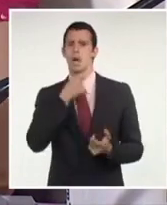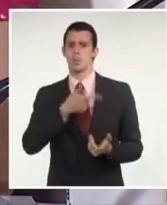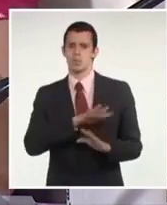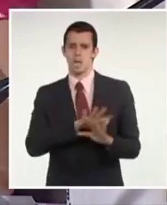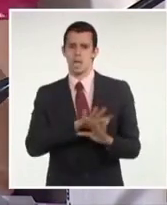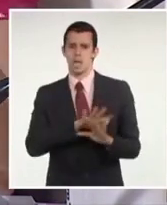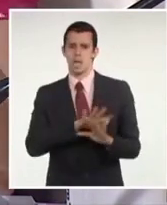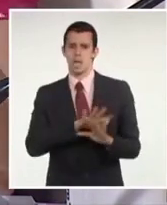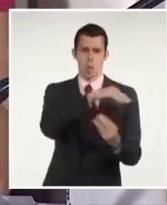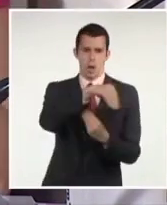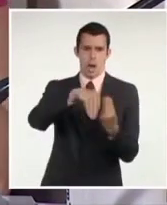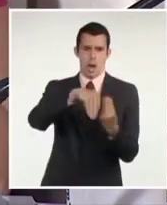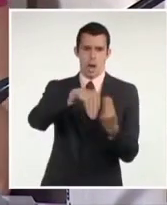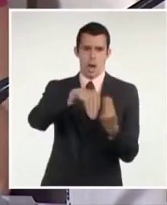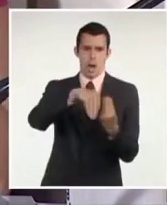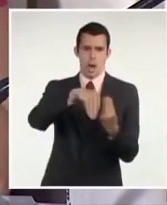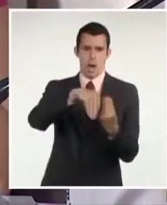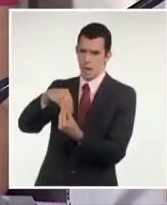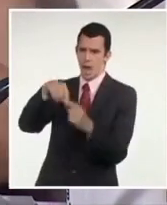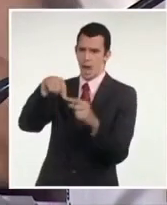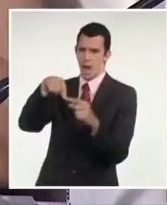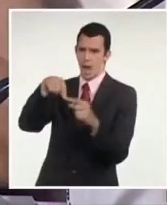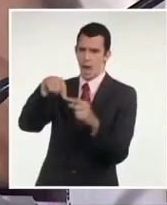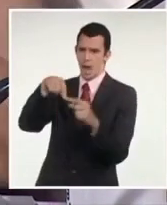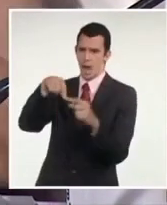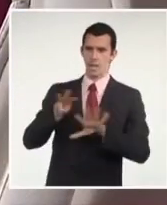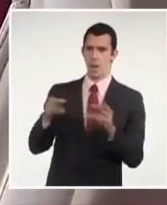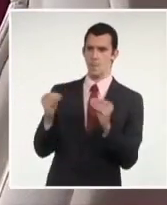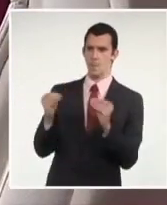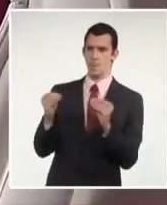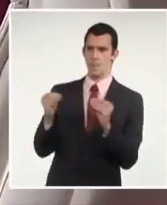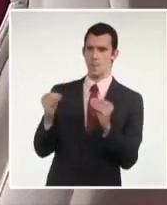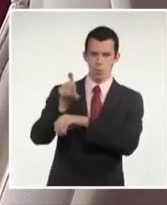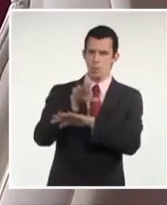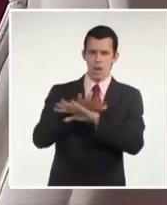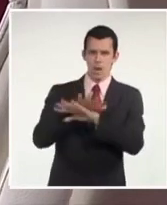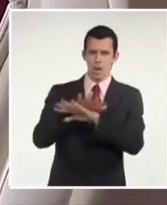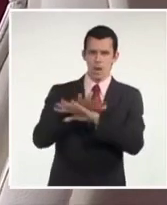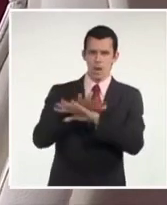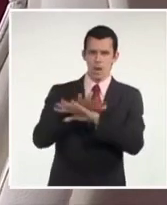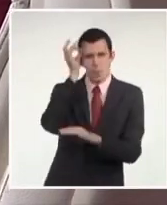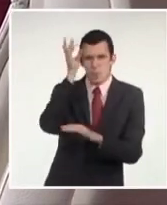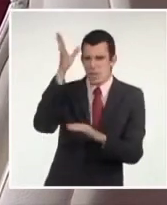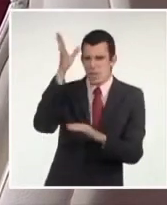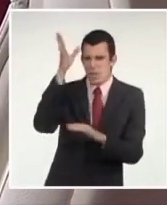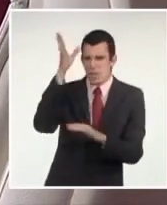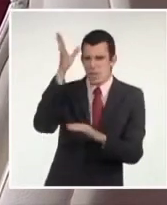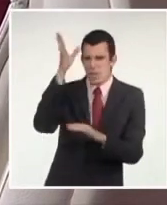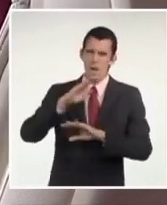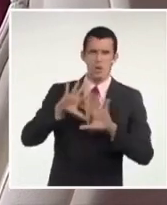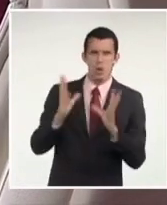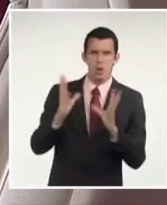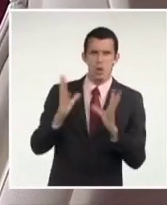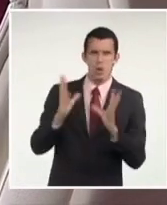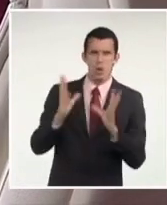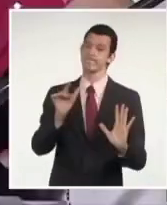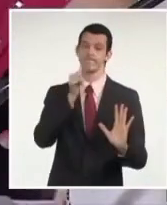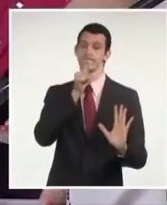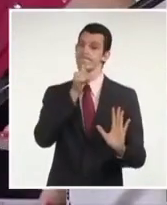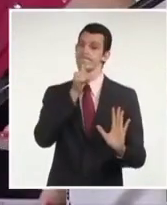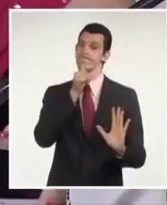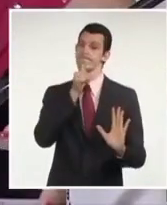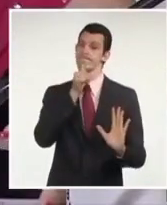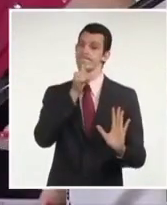última, hay quien dice que pueden venir otras. Tendremos que ver. Bastante difícil pero de predecir.